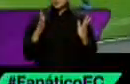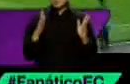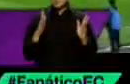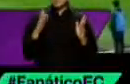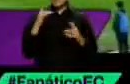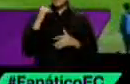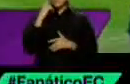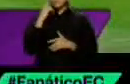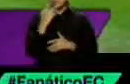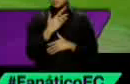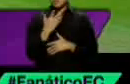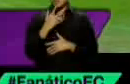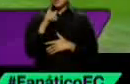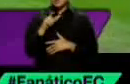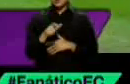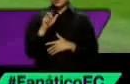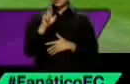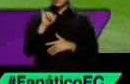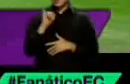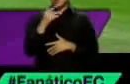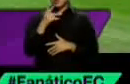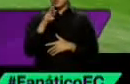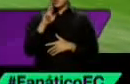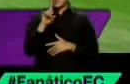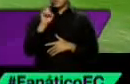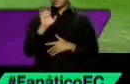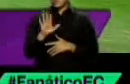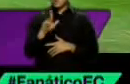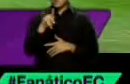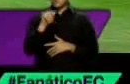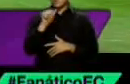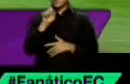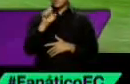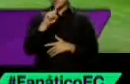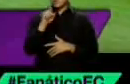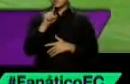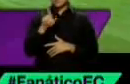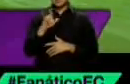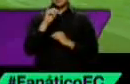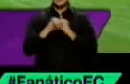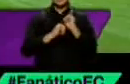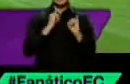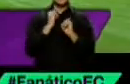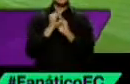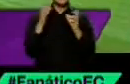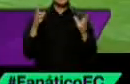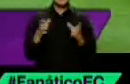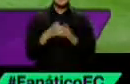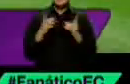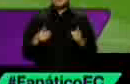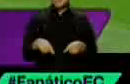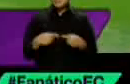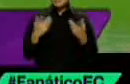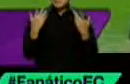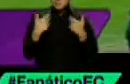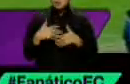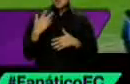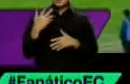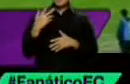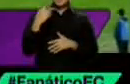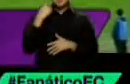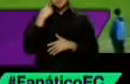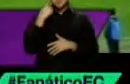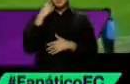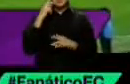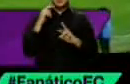debut del doctor Richard Páez a nivel internacional con el conjunto morlaco. Y a pesar de que se van a poner